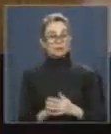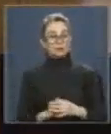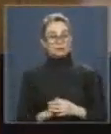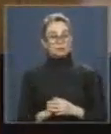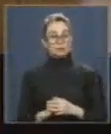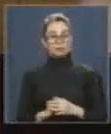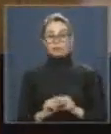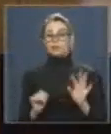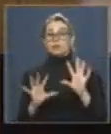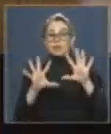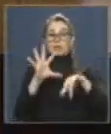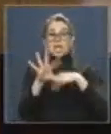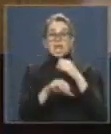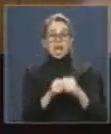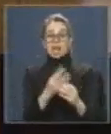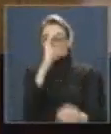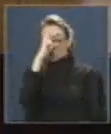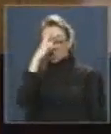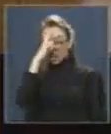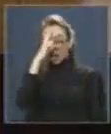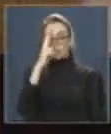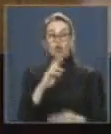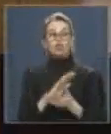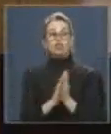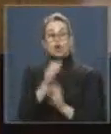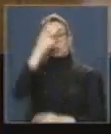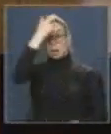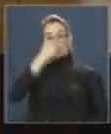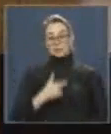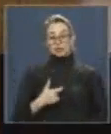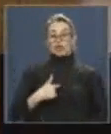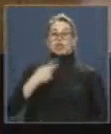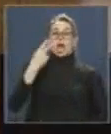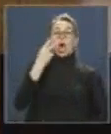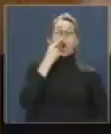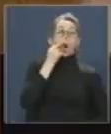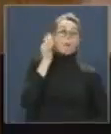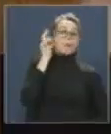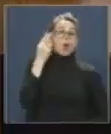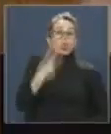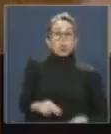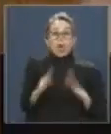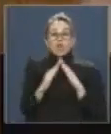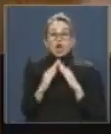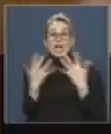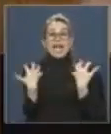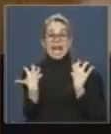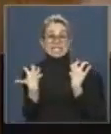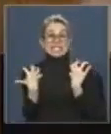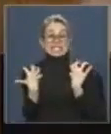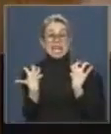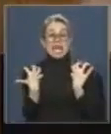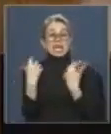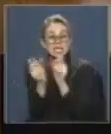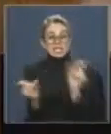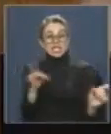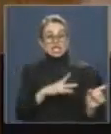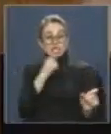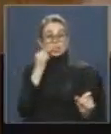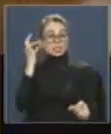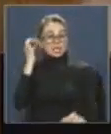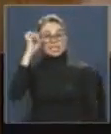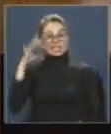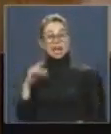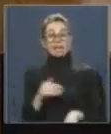y es bastante insólito porque todo dueño o dueña de casa todo chileno y chilena sabe muy bien que si se